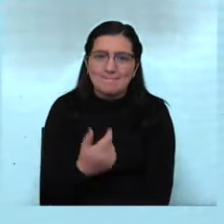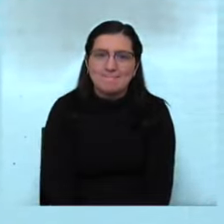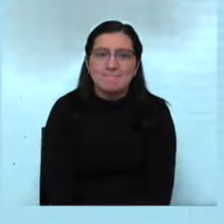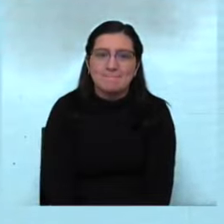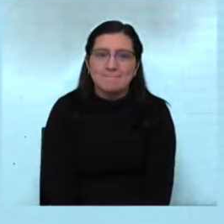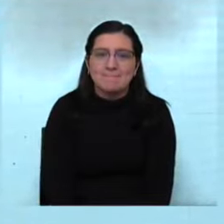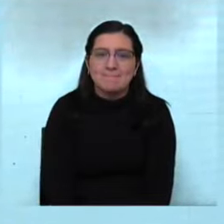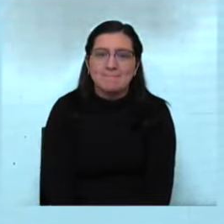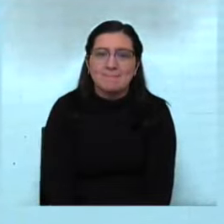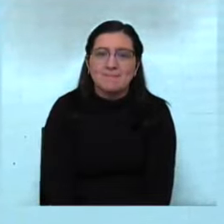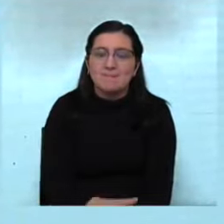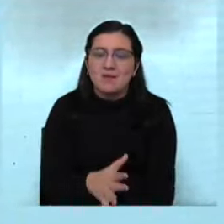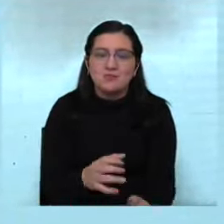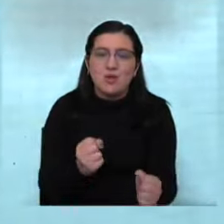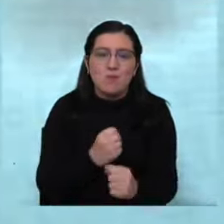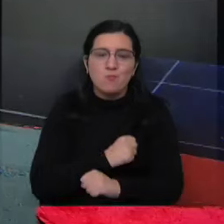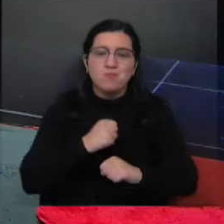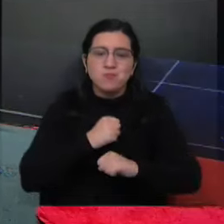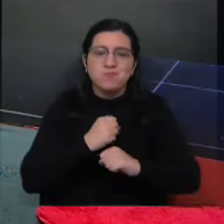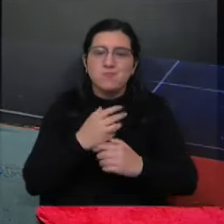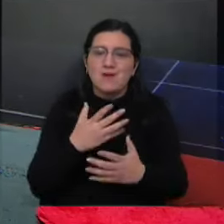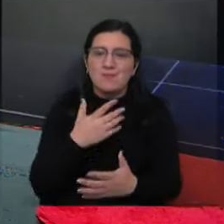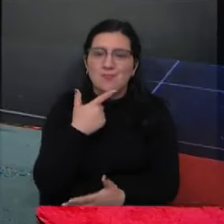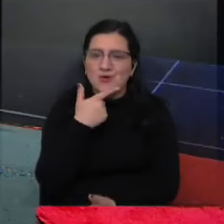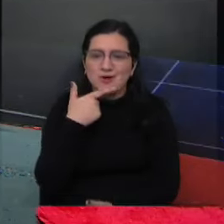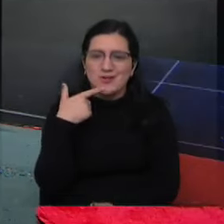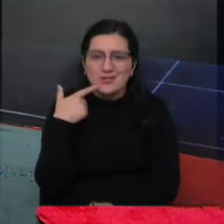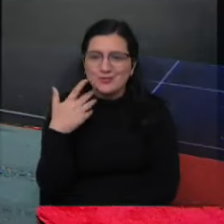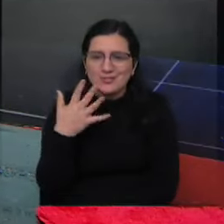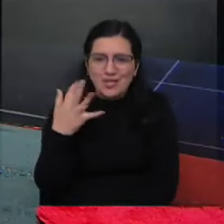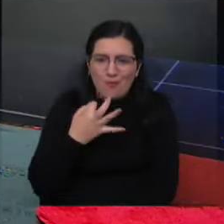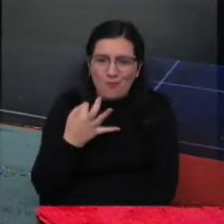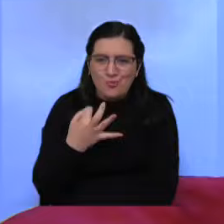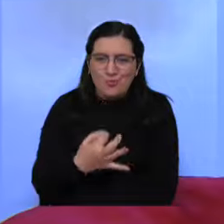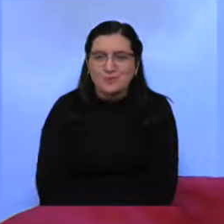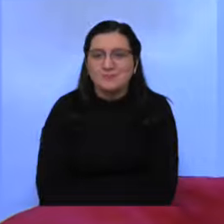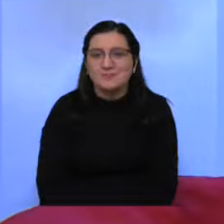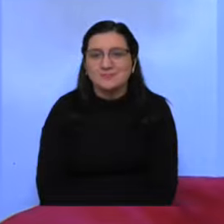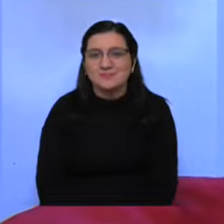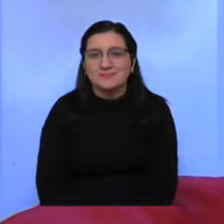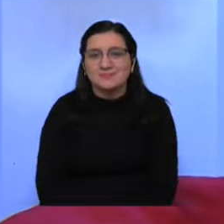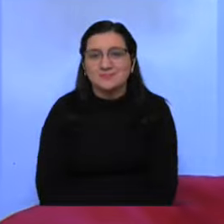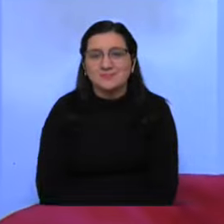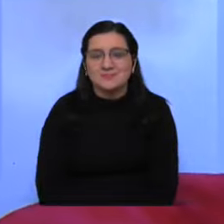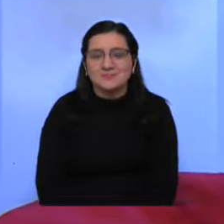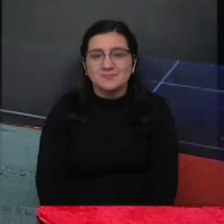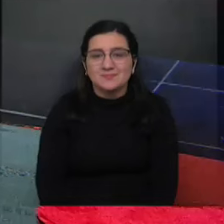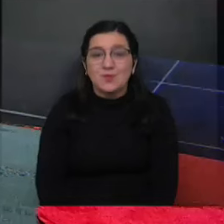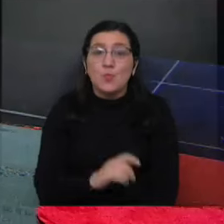es pero parece una bomba No eso eso es rico seguro eso es rico seguro eso es rico seguro muy lindo programa